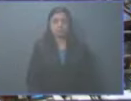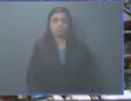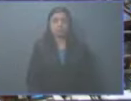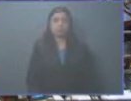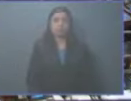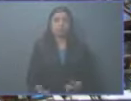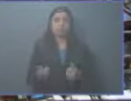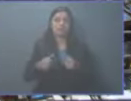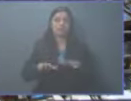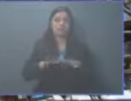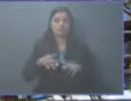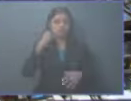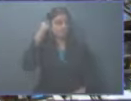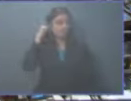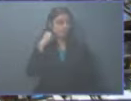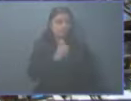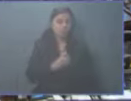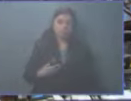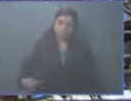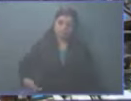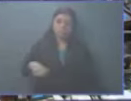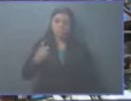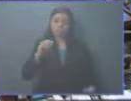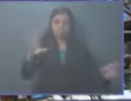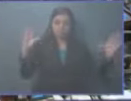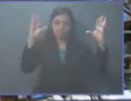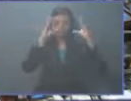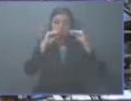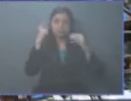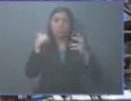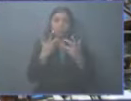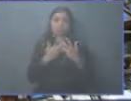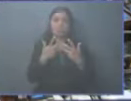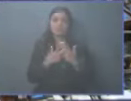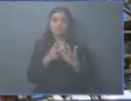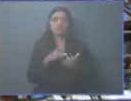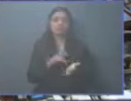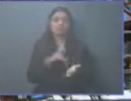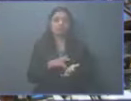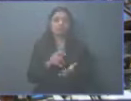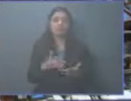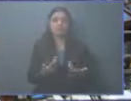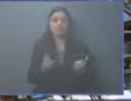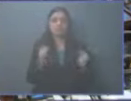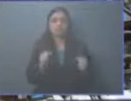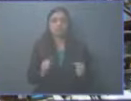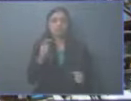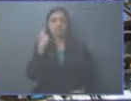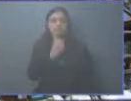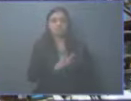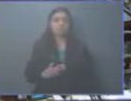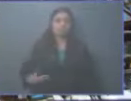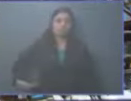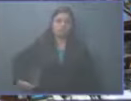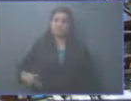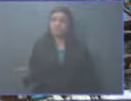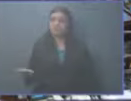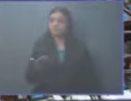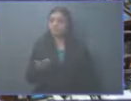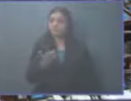Muchas gracias, presidente. Buenas noches, colegas diputados. Aprovecho la oportunidad, presidente, para expresarle